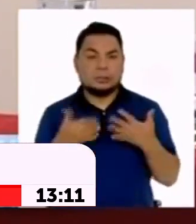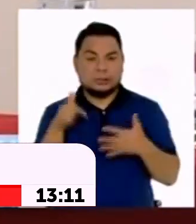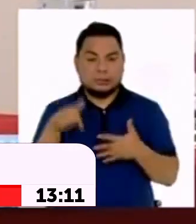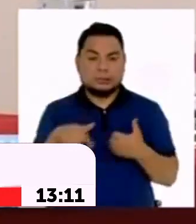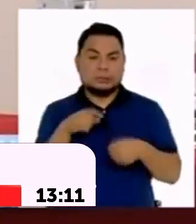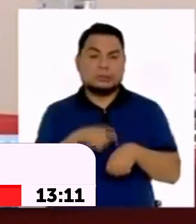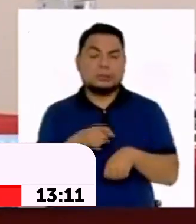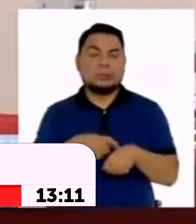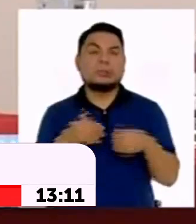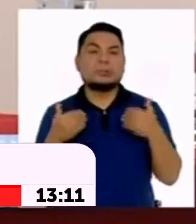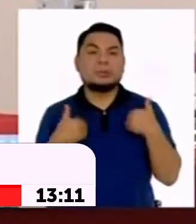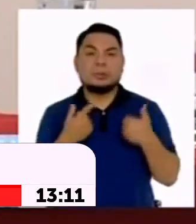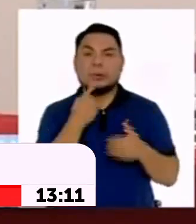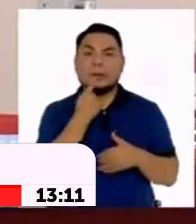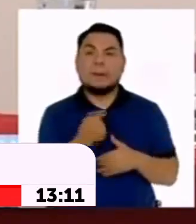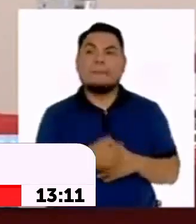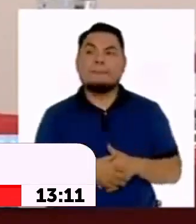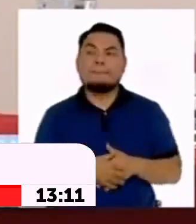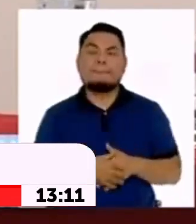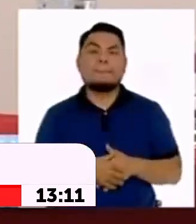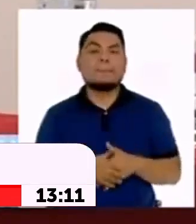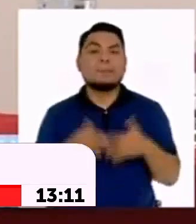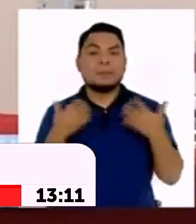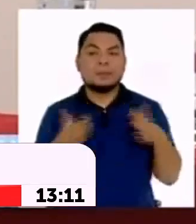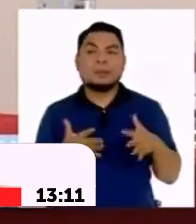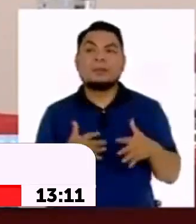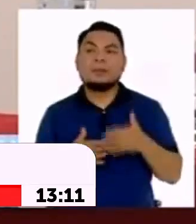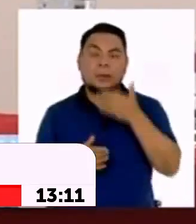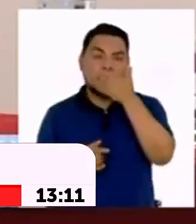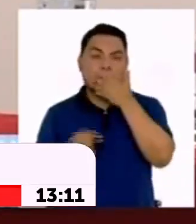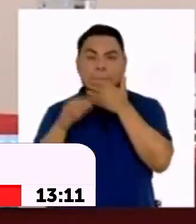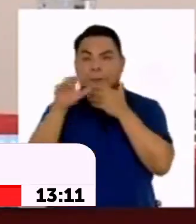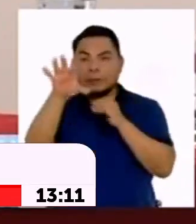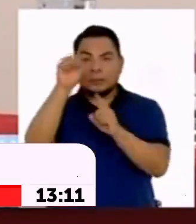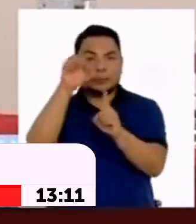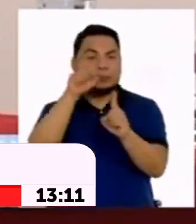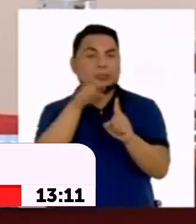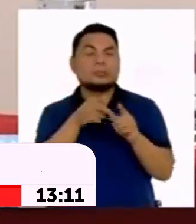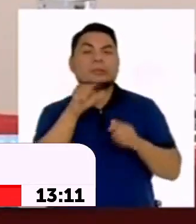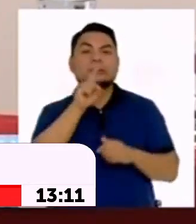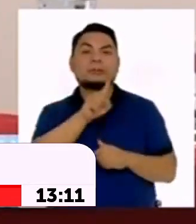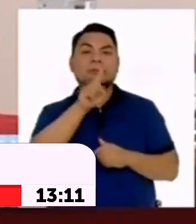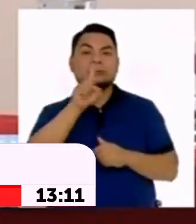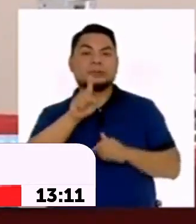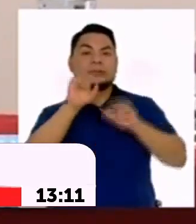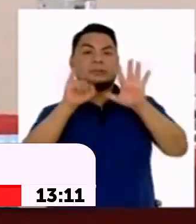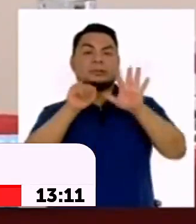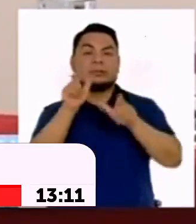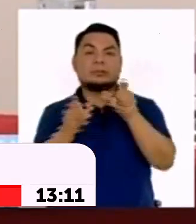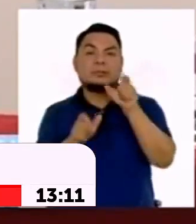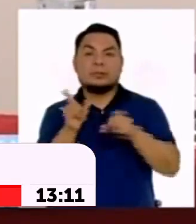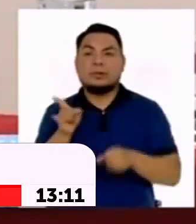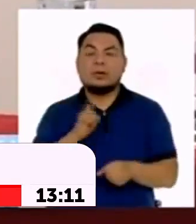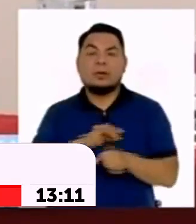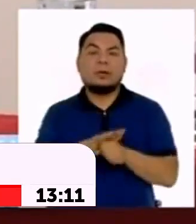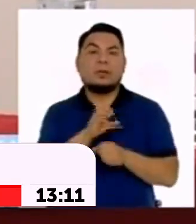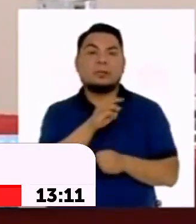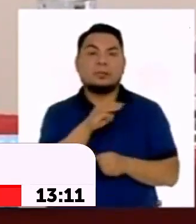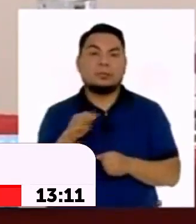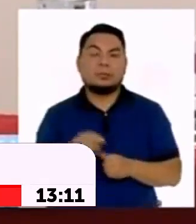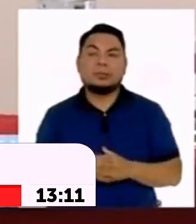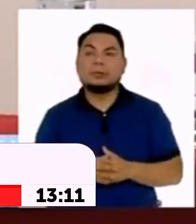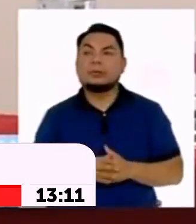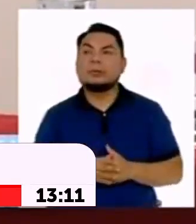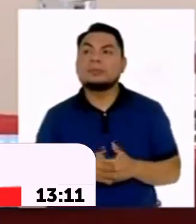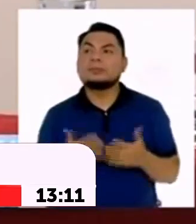este momento tenemos que señalar que se han identificado 116 casos de la variante